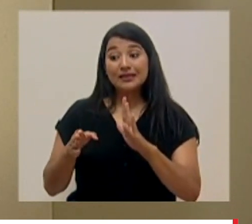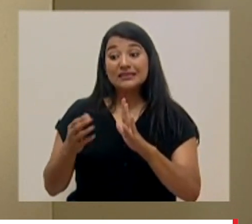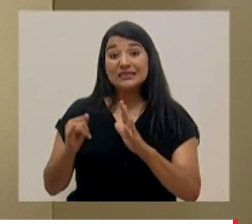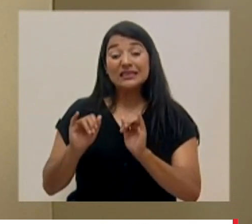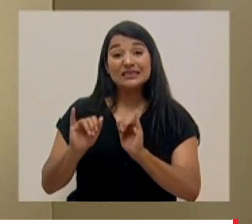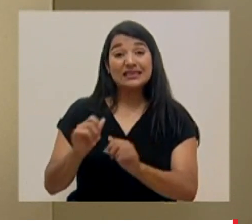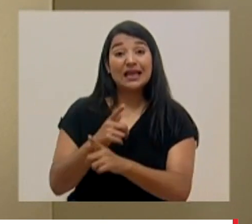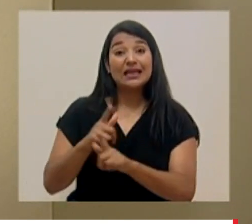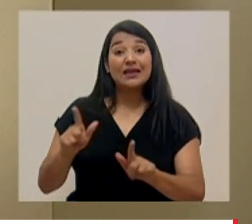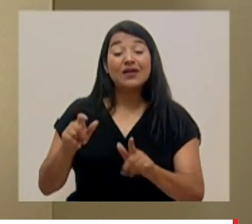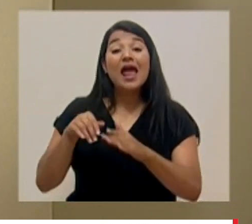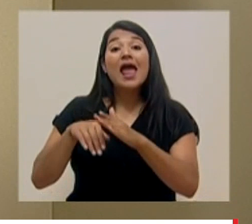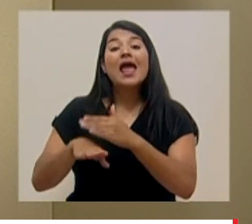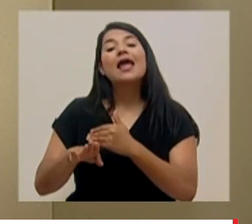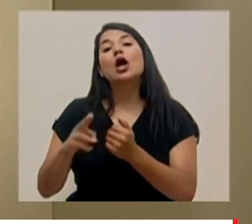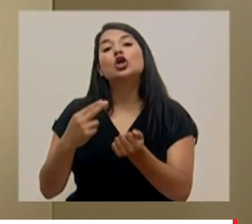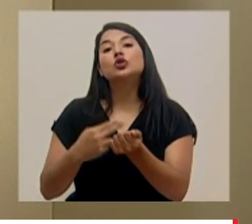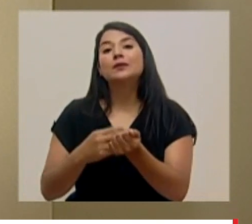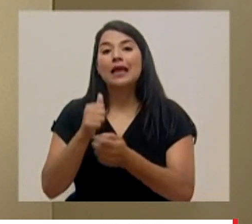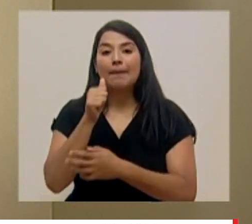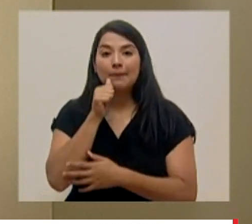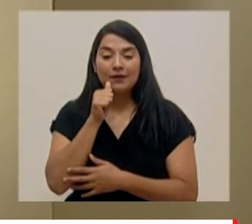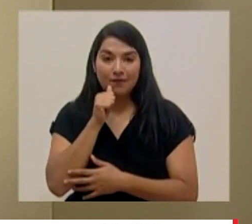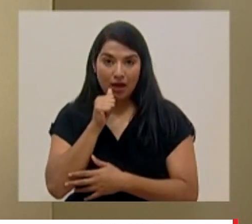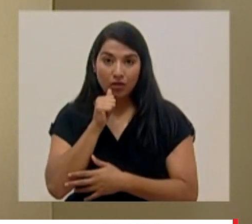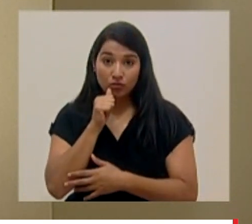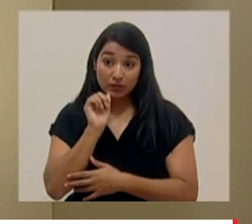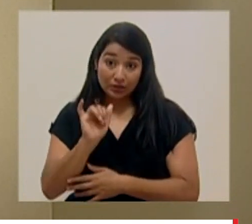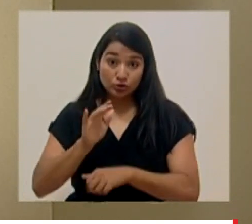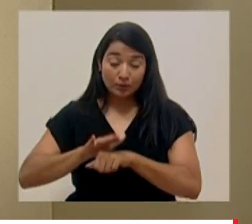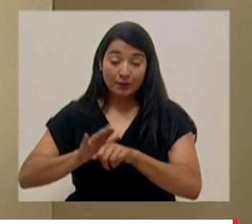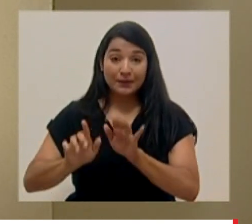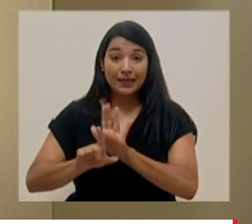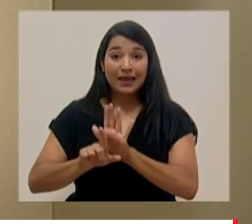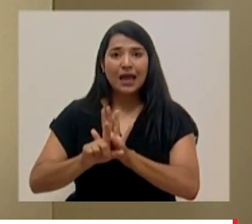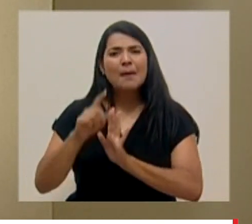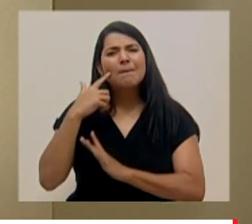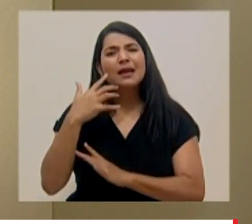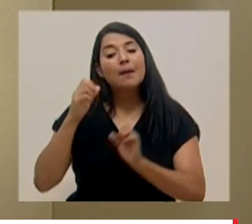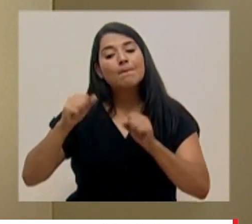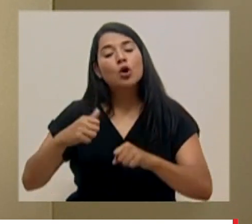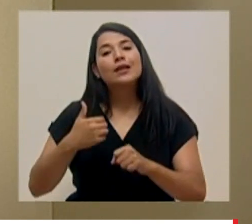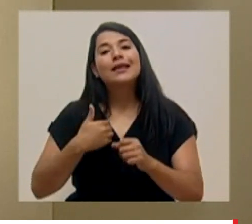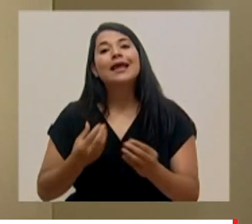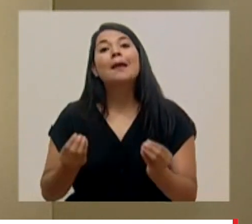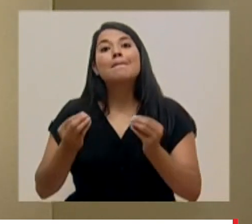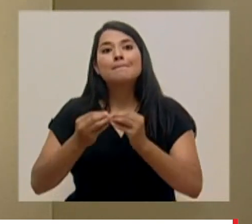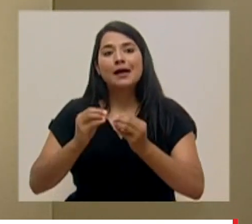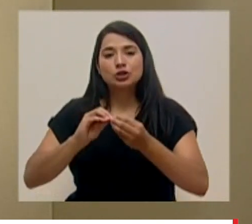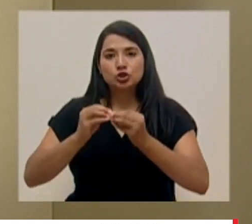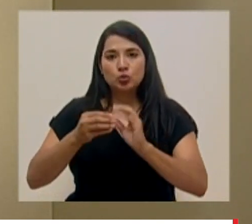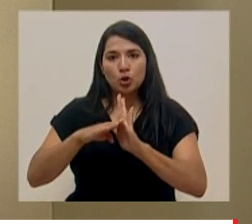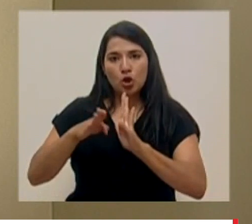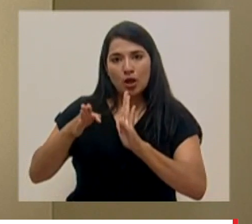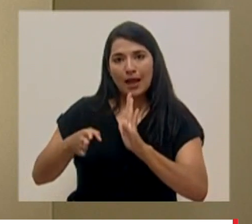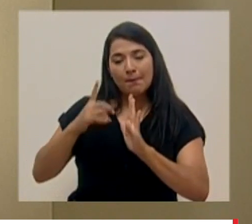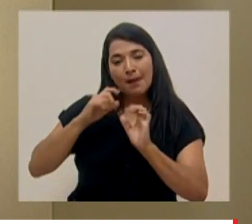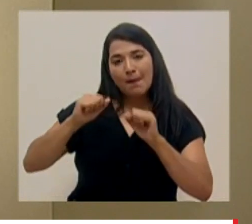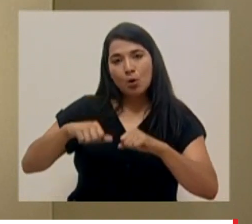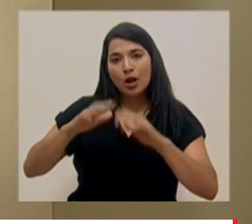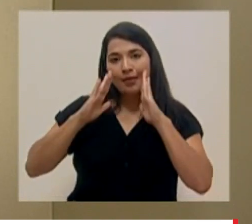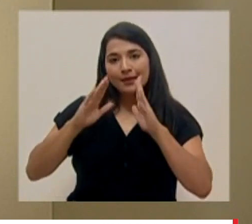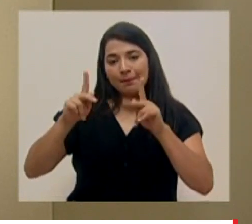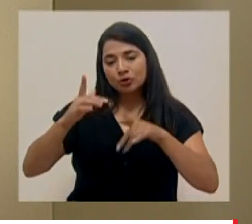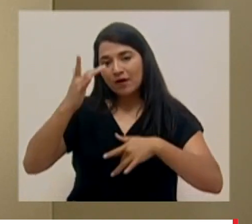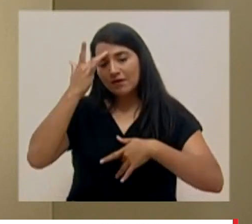sector privado, con el fin de ampliar la capacidad de internamientos para dar la mejor atención posible a pacientes